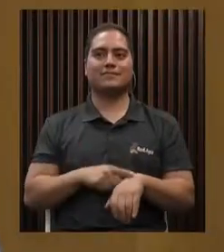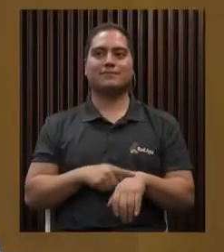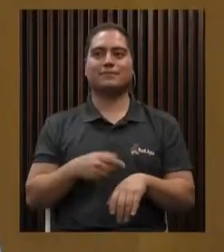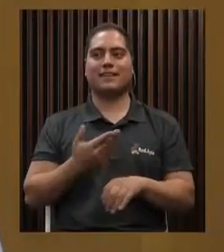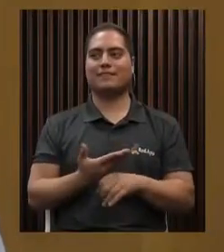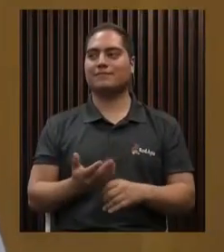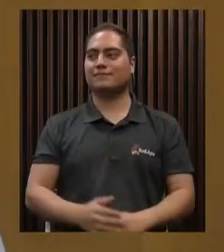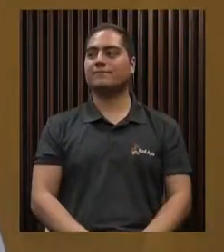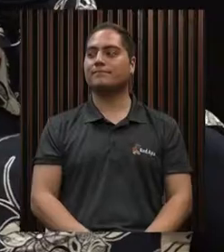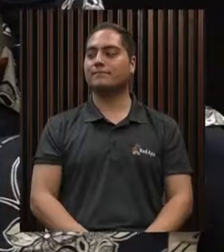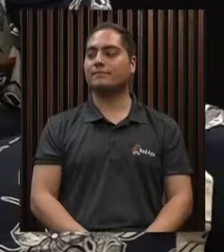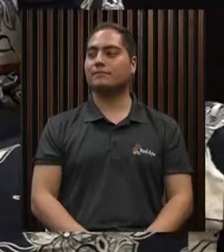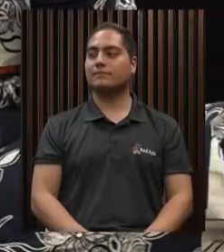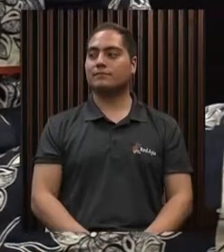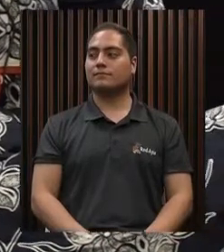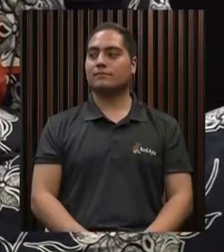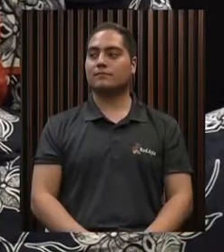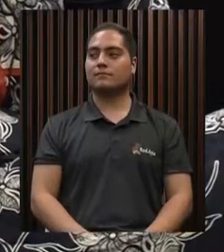tema.